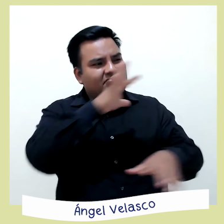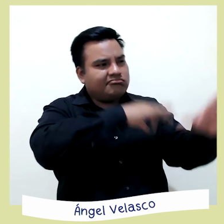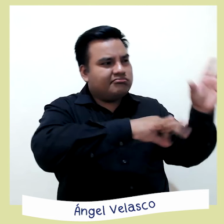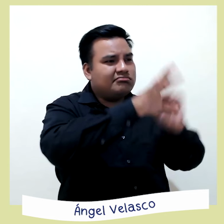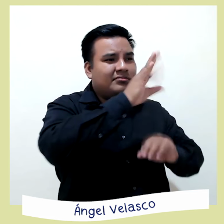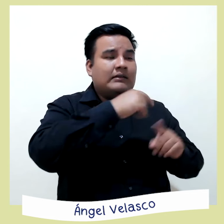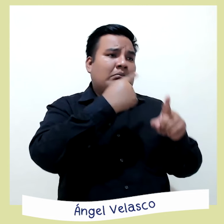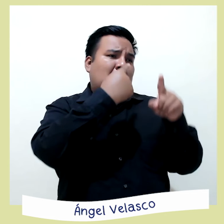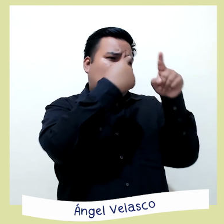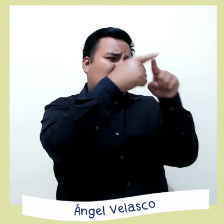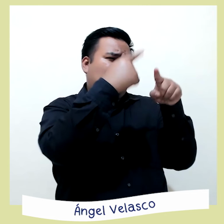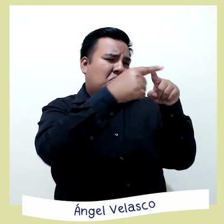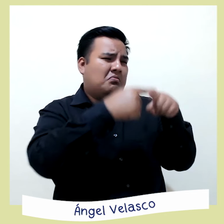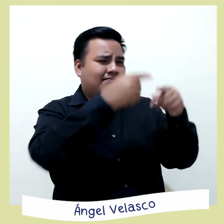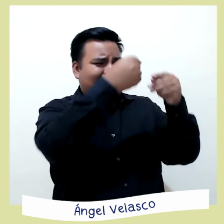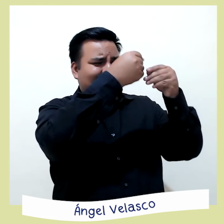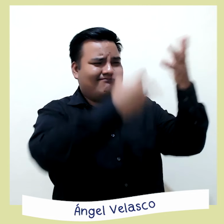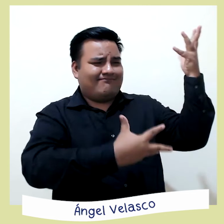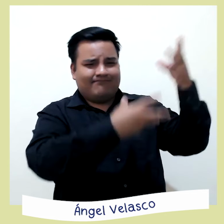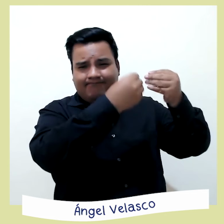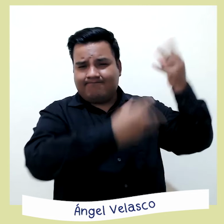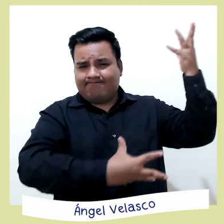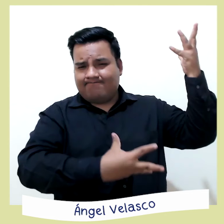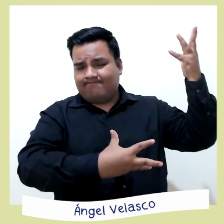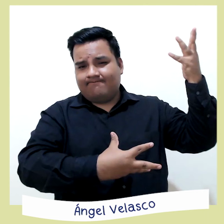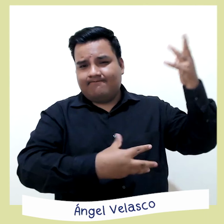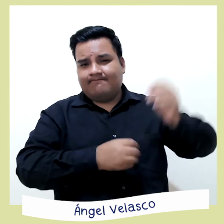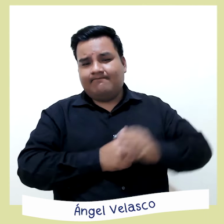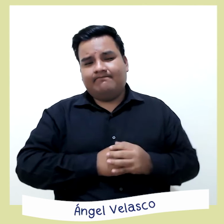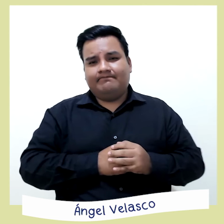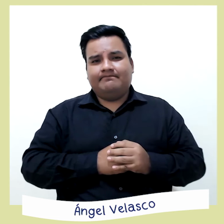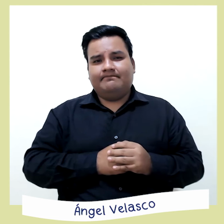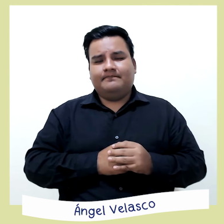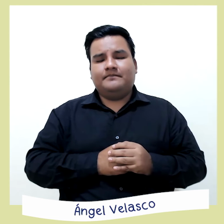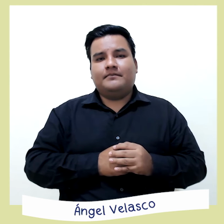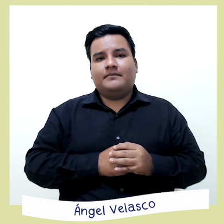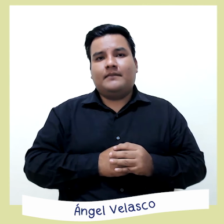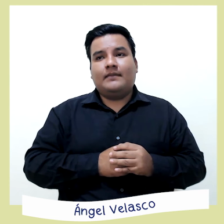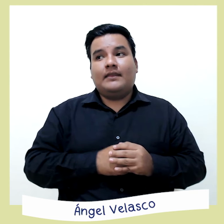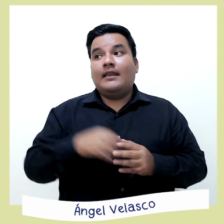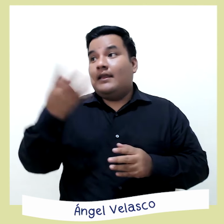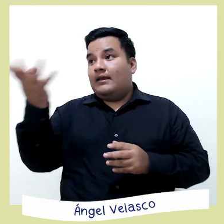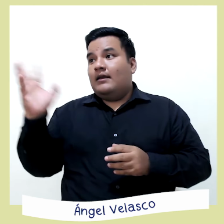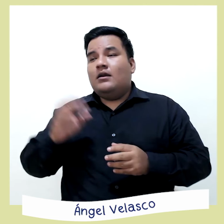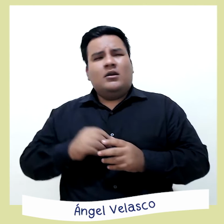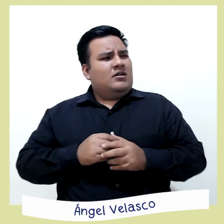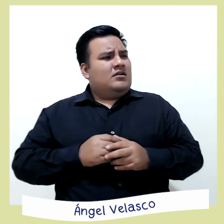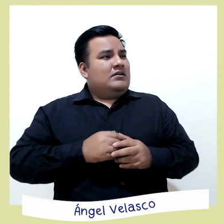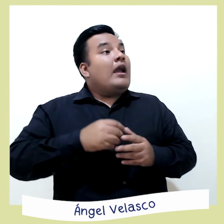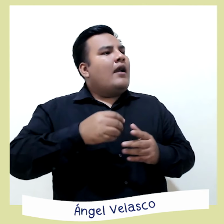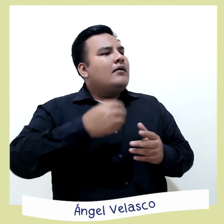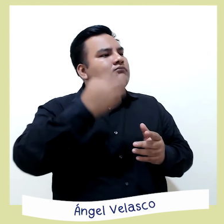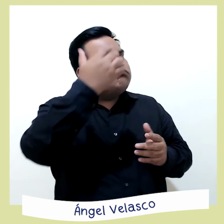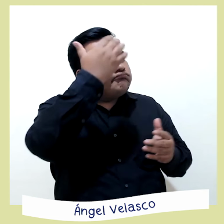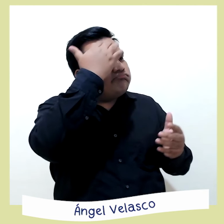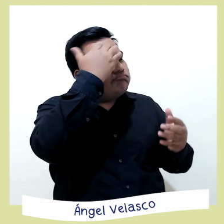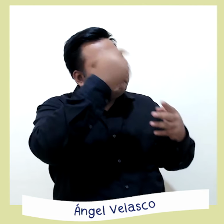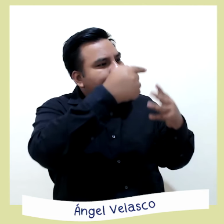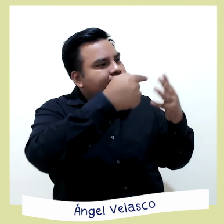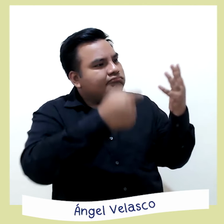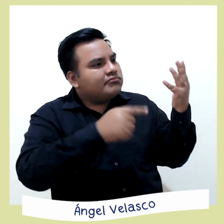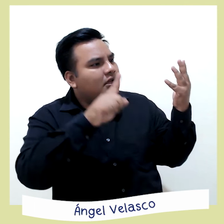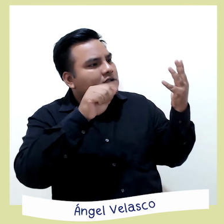con características femeninas y tiene que respuesta masculina, o que si tiene, o sea, tantas variedades